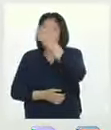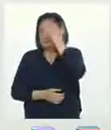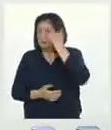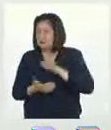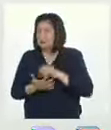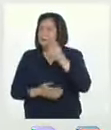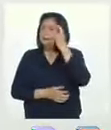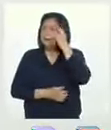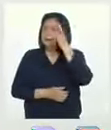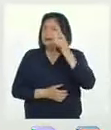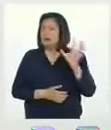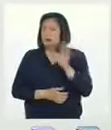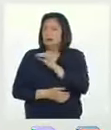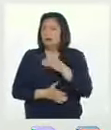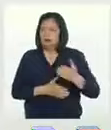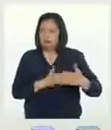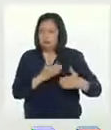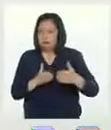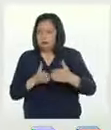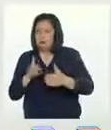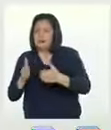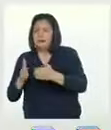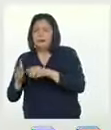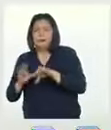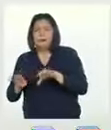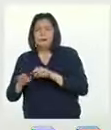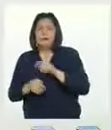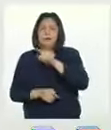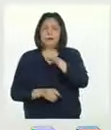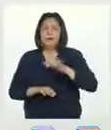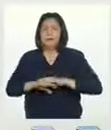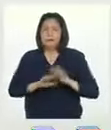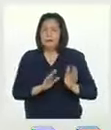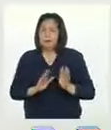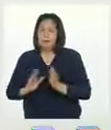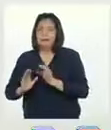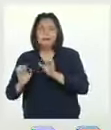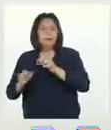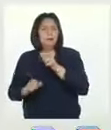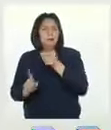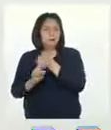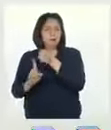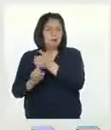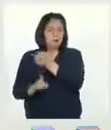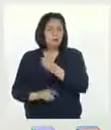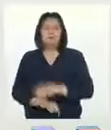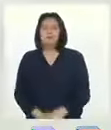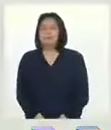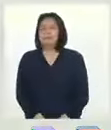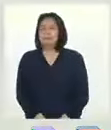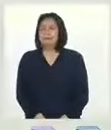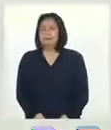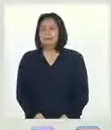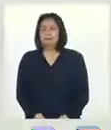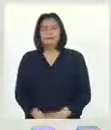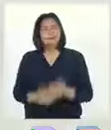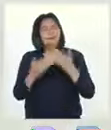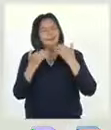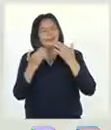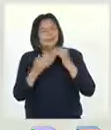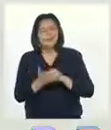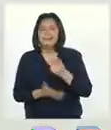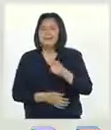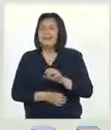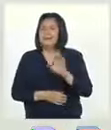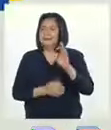olviden tomar en cuenta todo el proceso que hemos seguido para que hagan un plan de acción para ustedes mismos. Muchas